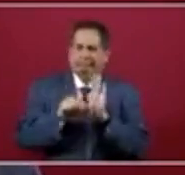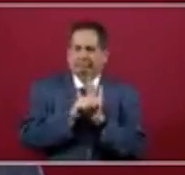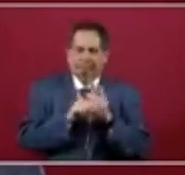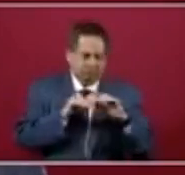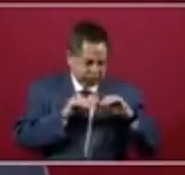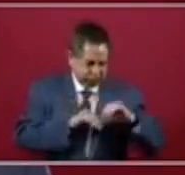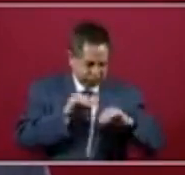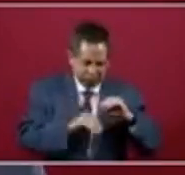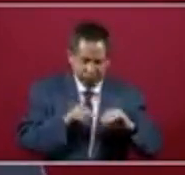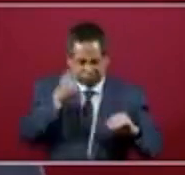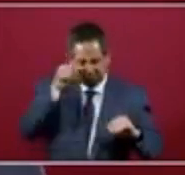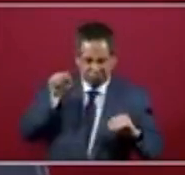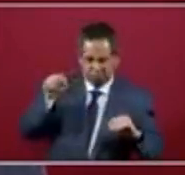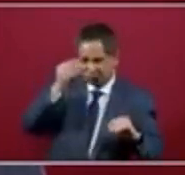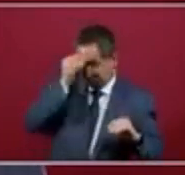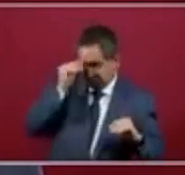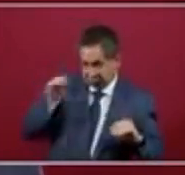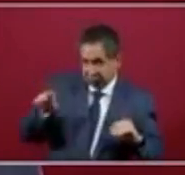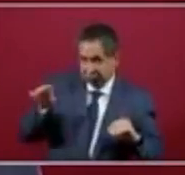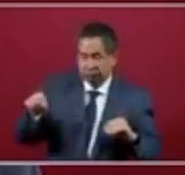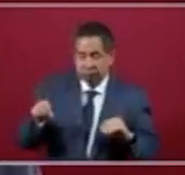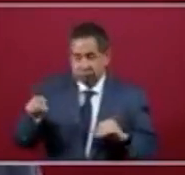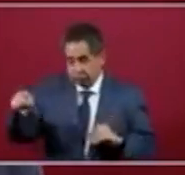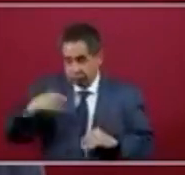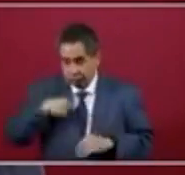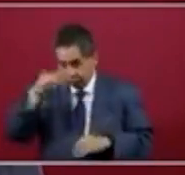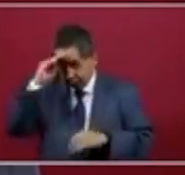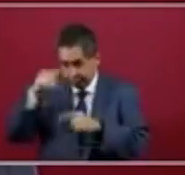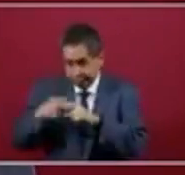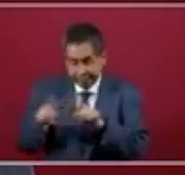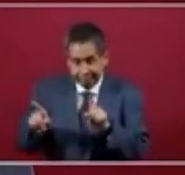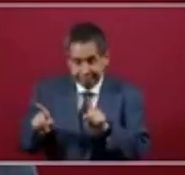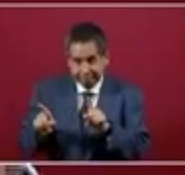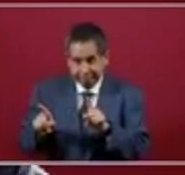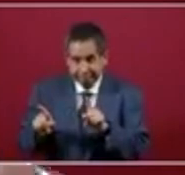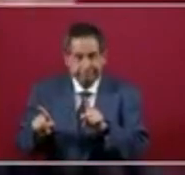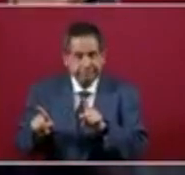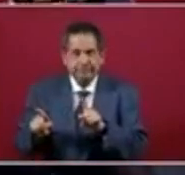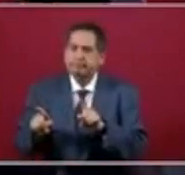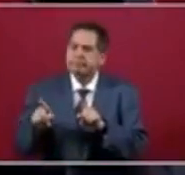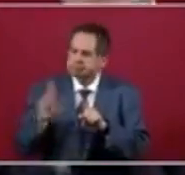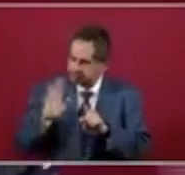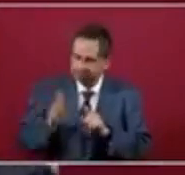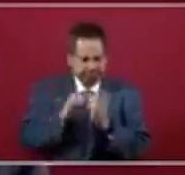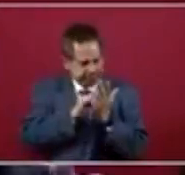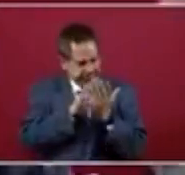a quienes no pensaban como